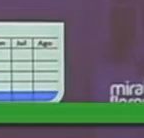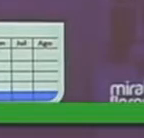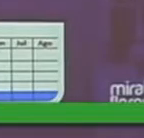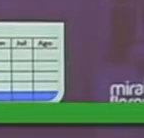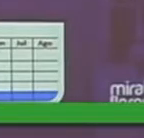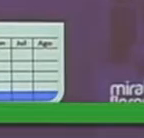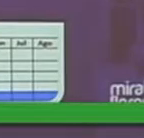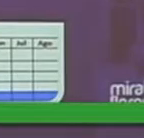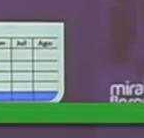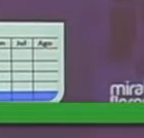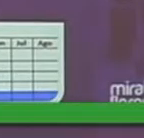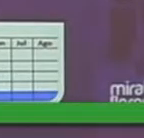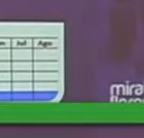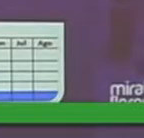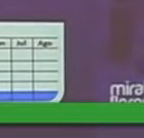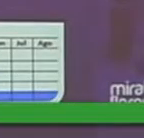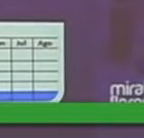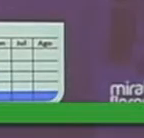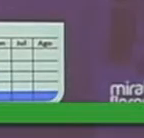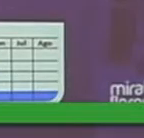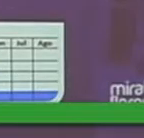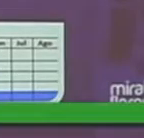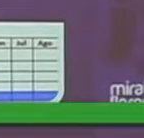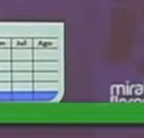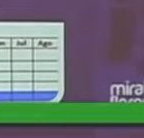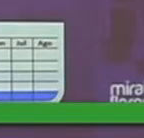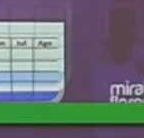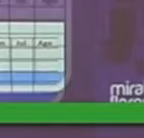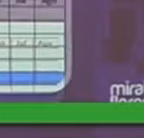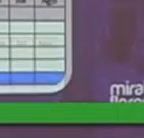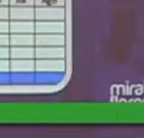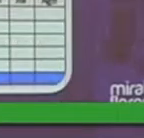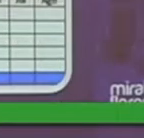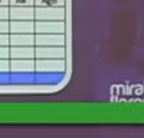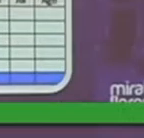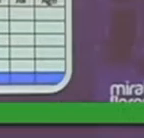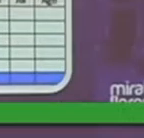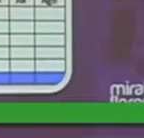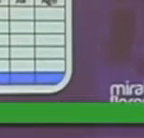ahorita se encuentra en la etapa de preinversión este proyecto de inversión pública.